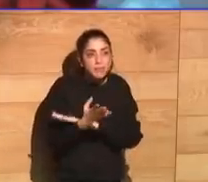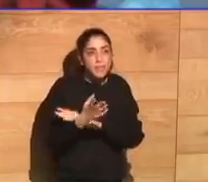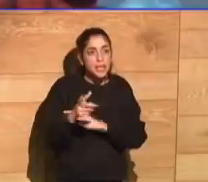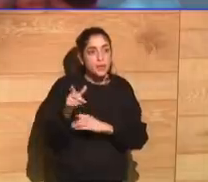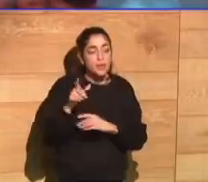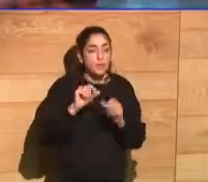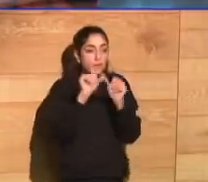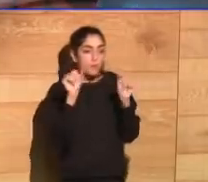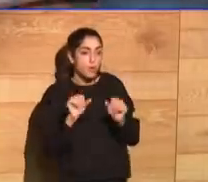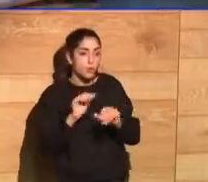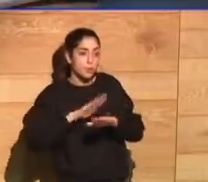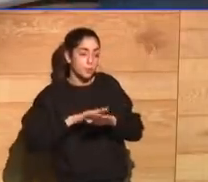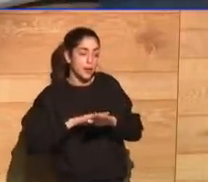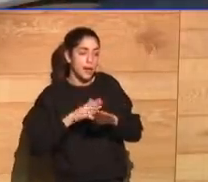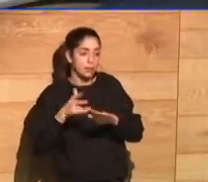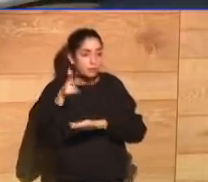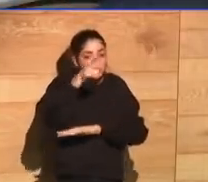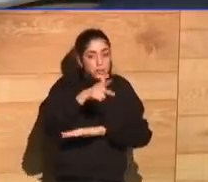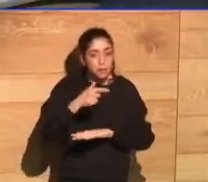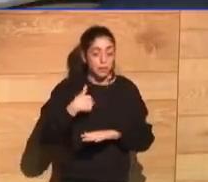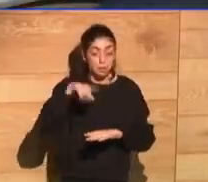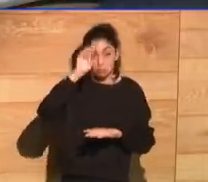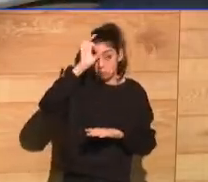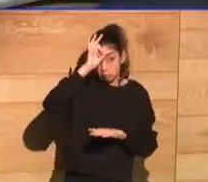yo no tengo ni la menor idea, porque no sé cómo se hace,